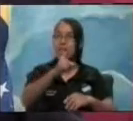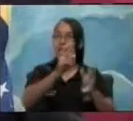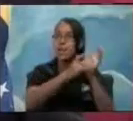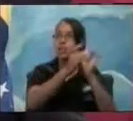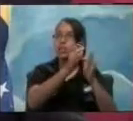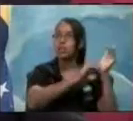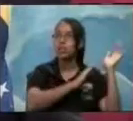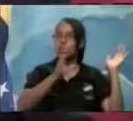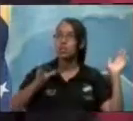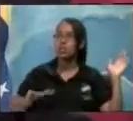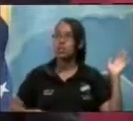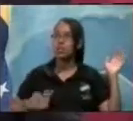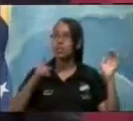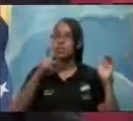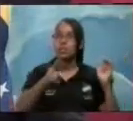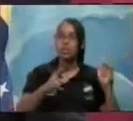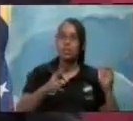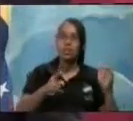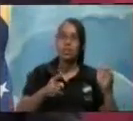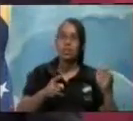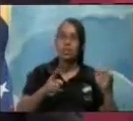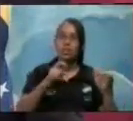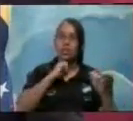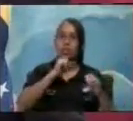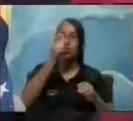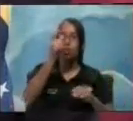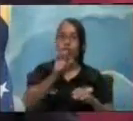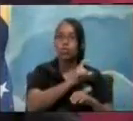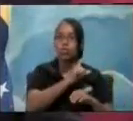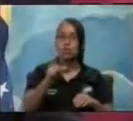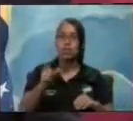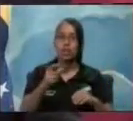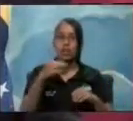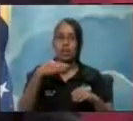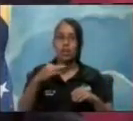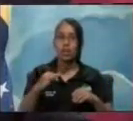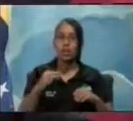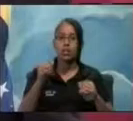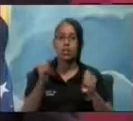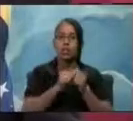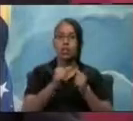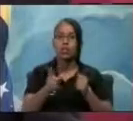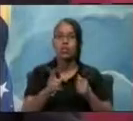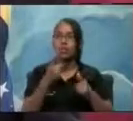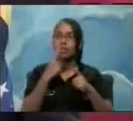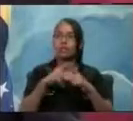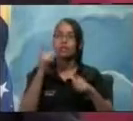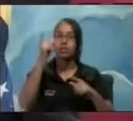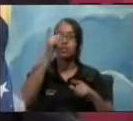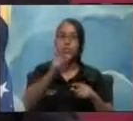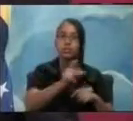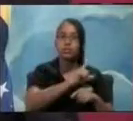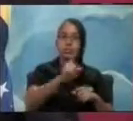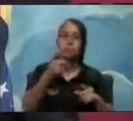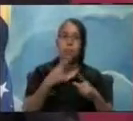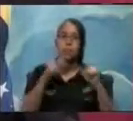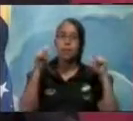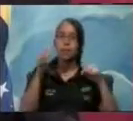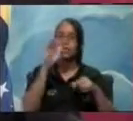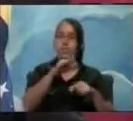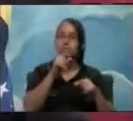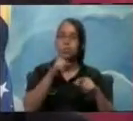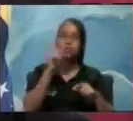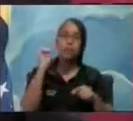Mesías y ellos los crucificaron. Claro, los romanos fueron los que lo crucificaron, pero allí estaban ellos